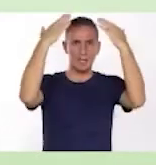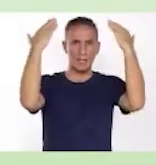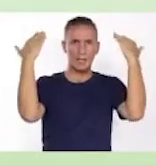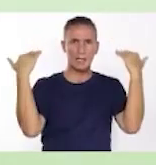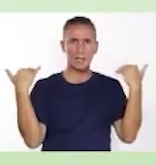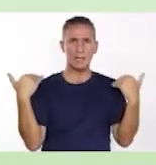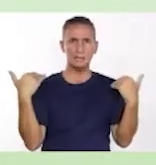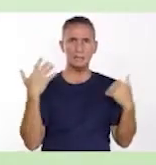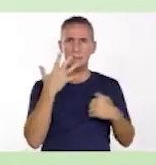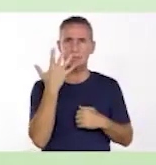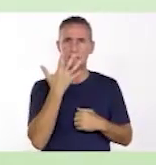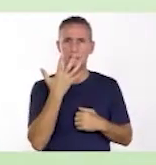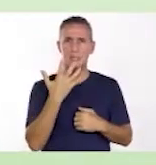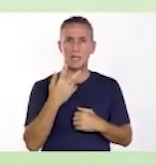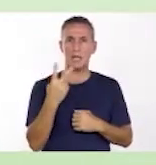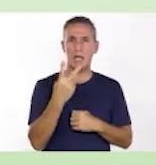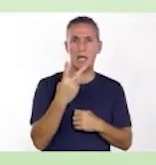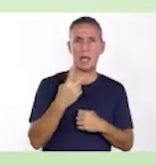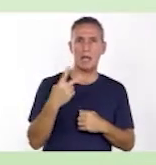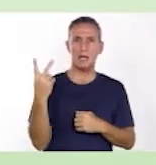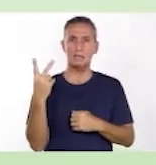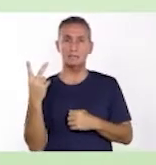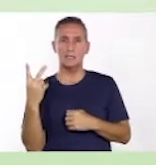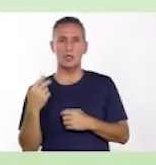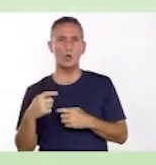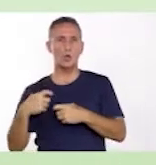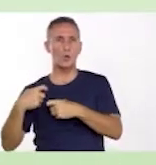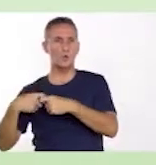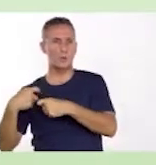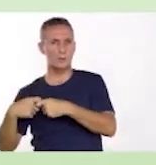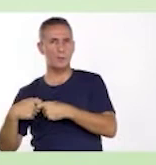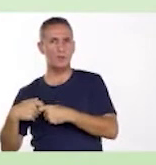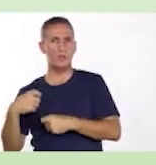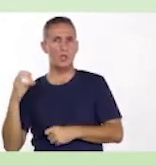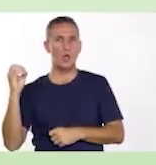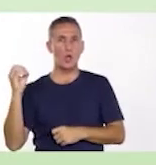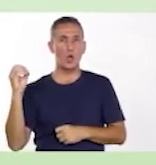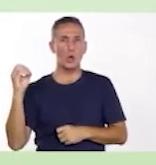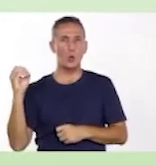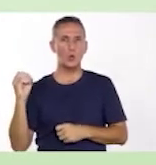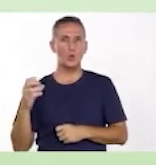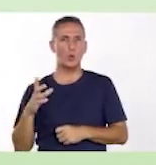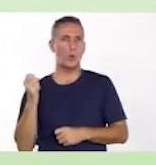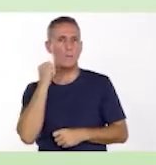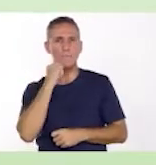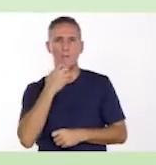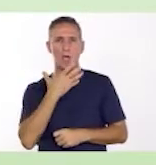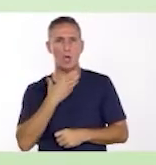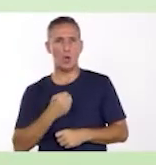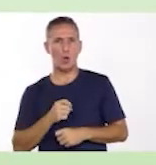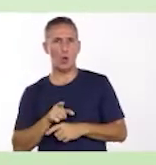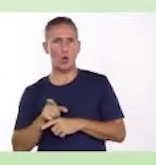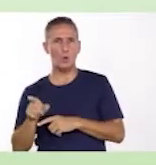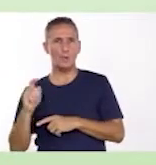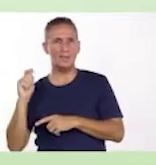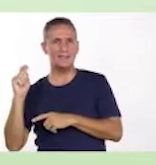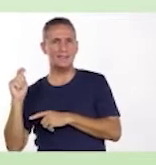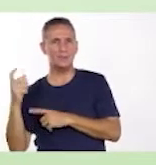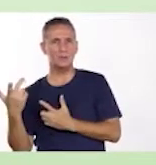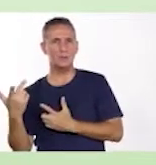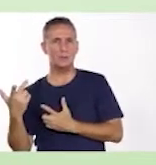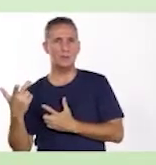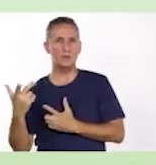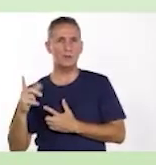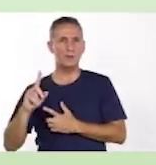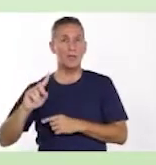o seducir a la segunda esposa de Orgón, que es mucho más joven que él. Y cuando Tartufo